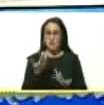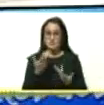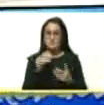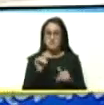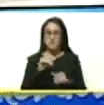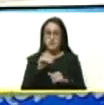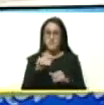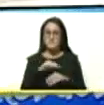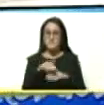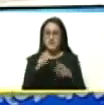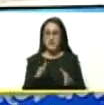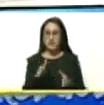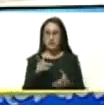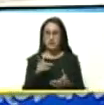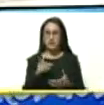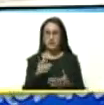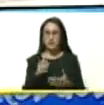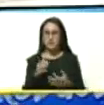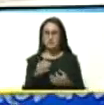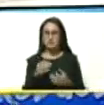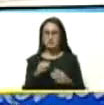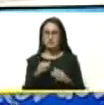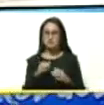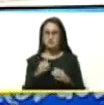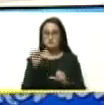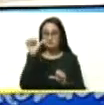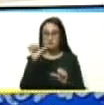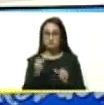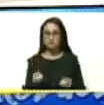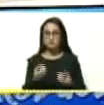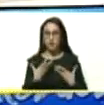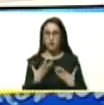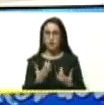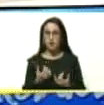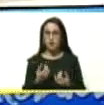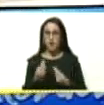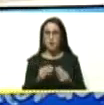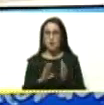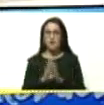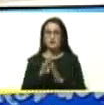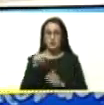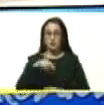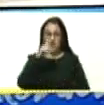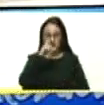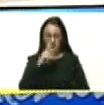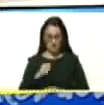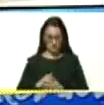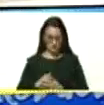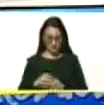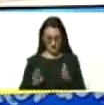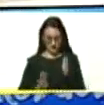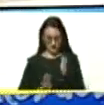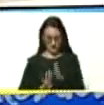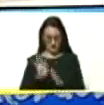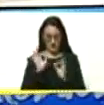Soteldo, bueno, rompa el celofán, cómo va precisamente el crecimiento de este año. El